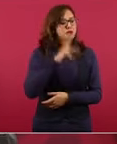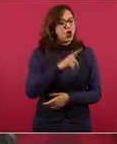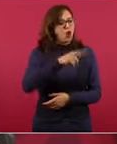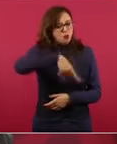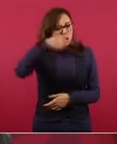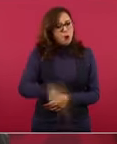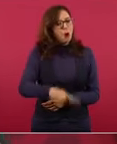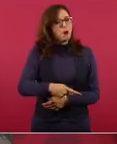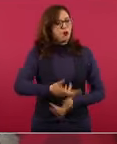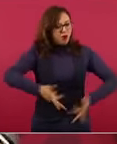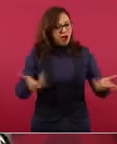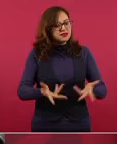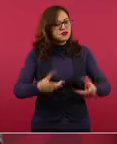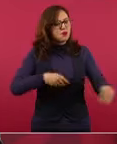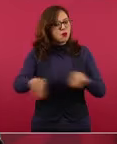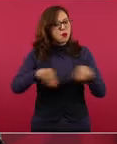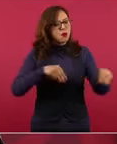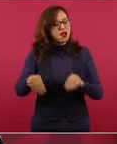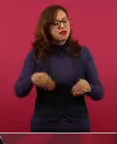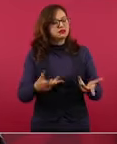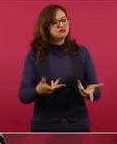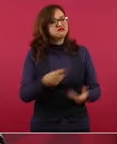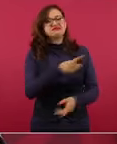esa es una crisis